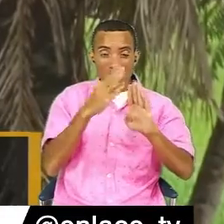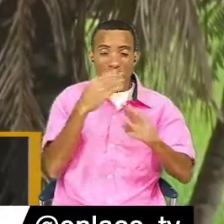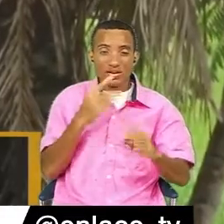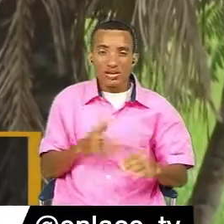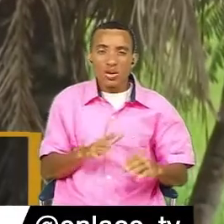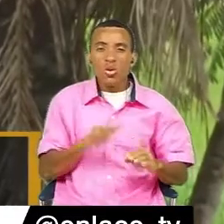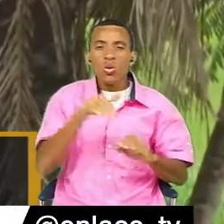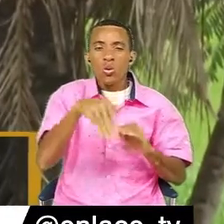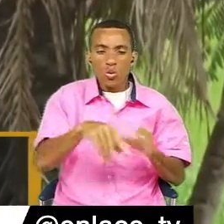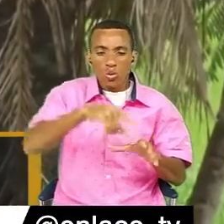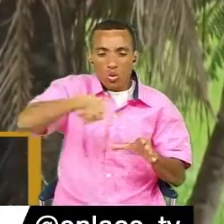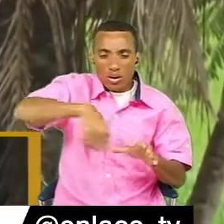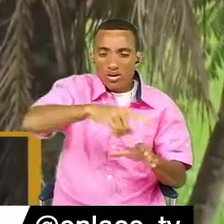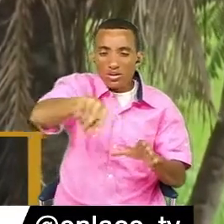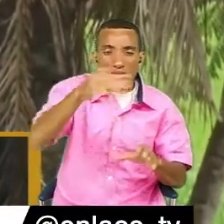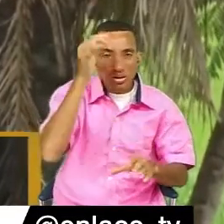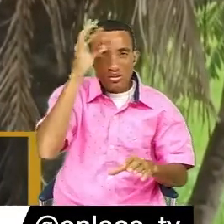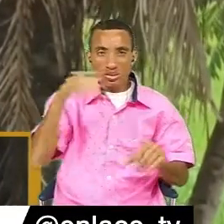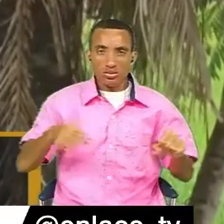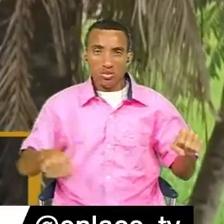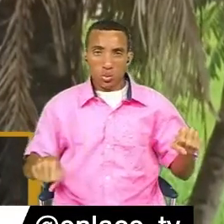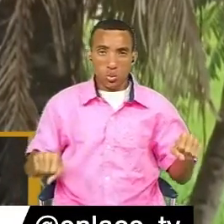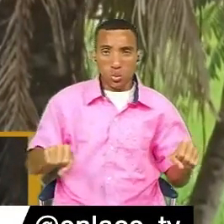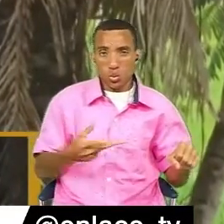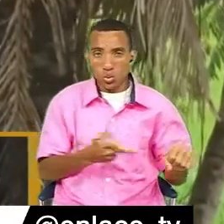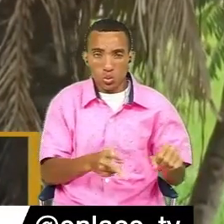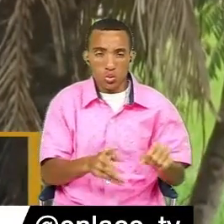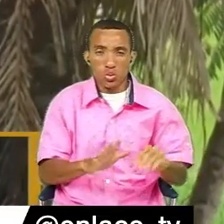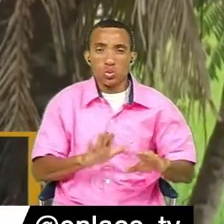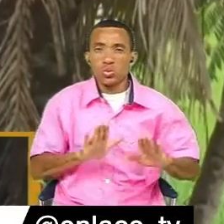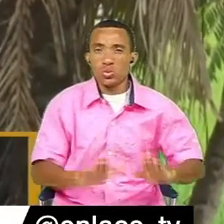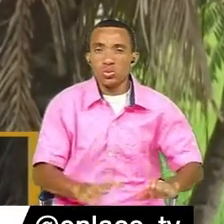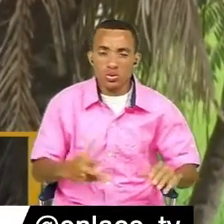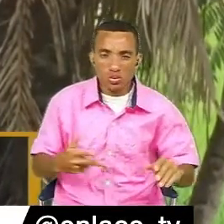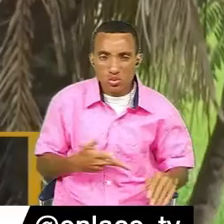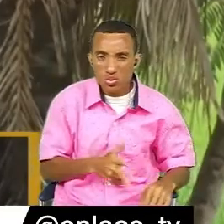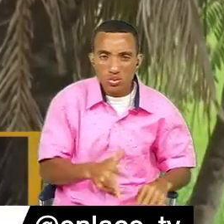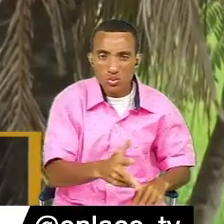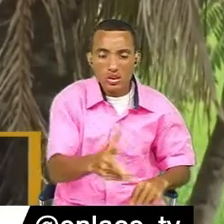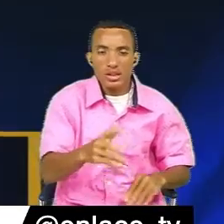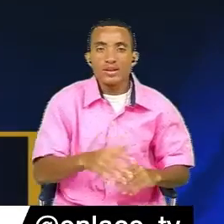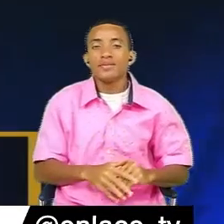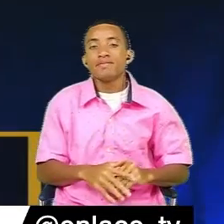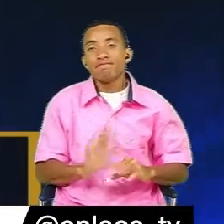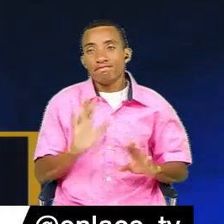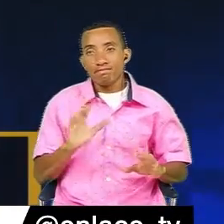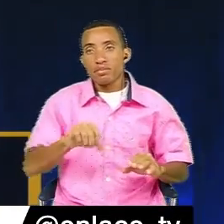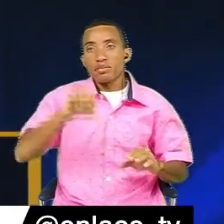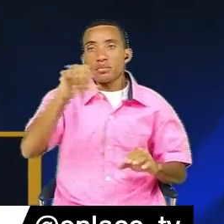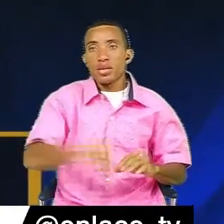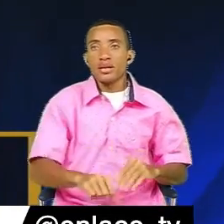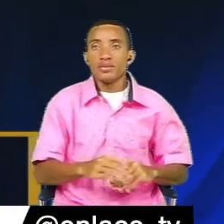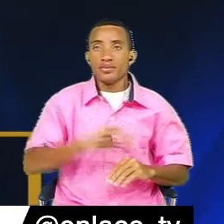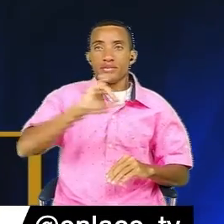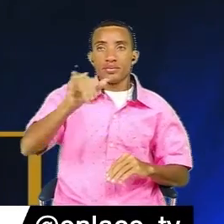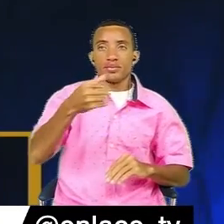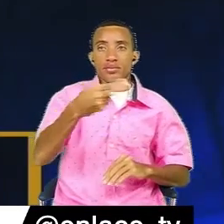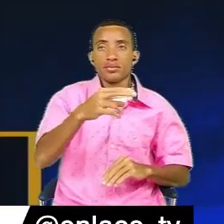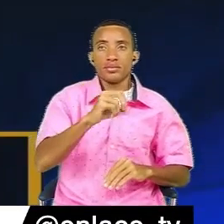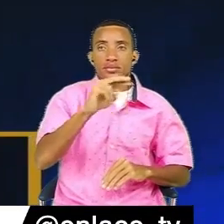pronto pudieron ellos haber abusado un poquito también de la velocidad, sabiendo que la carretera está un poco mala. John Edinson Gualdrón